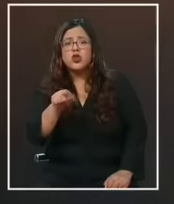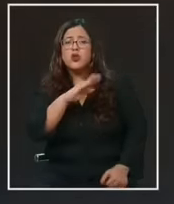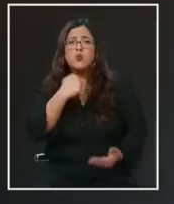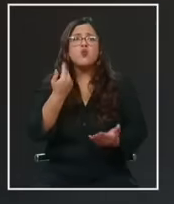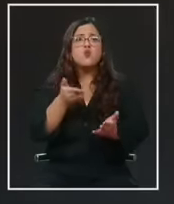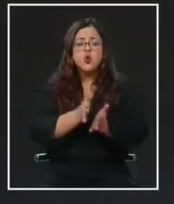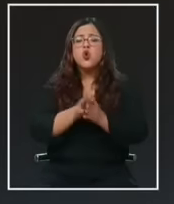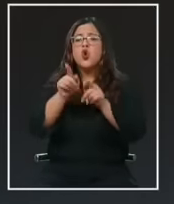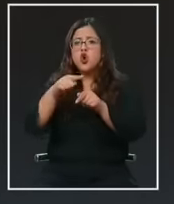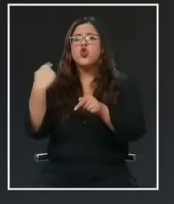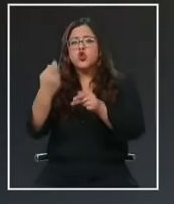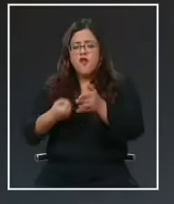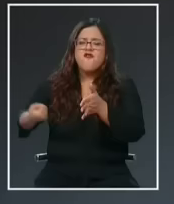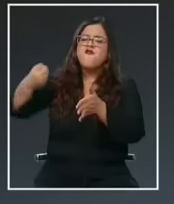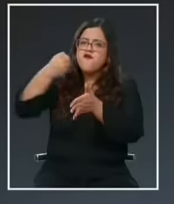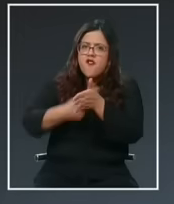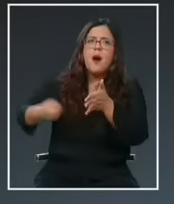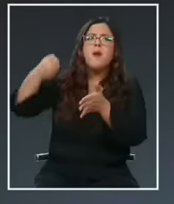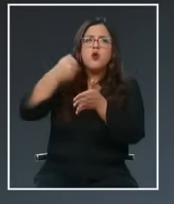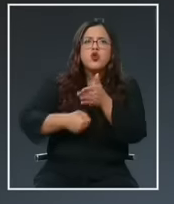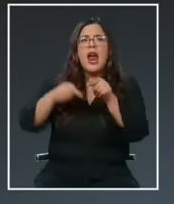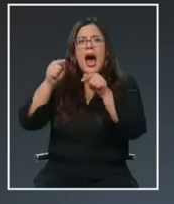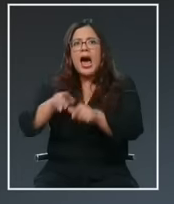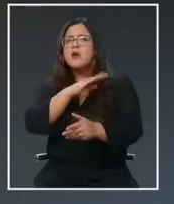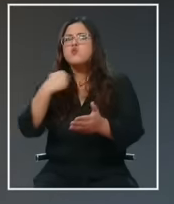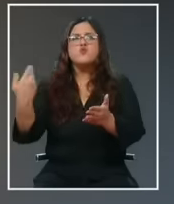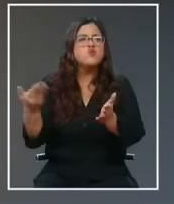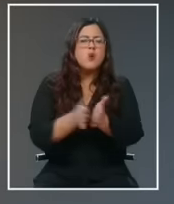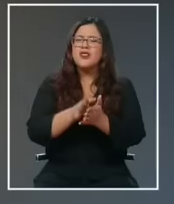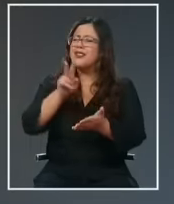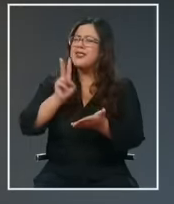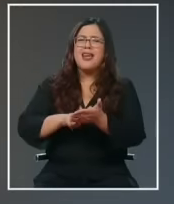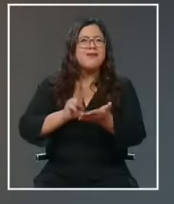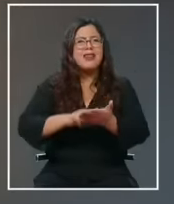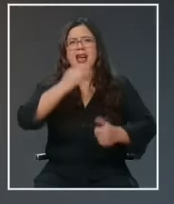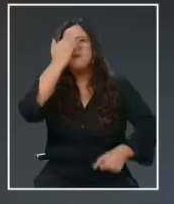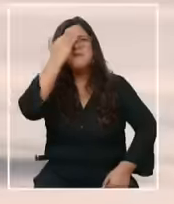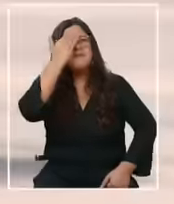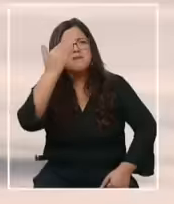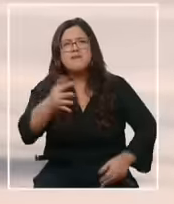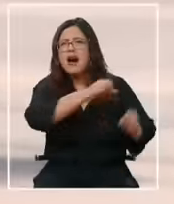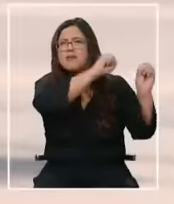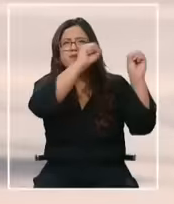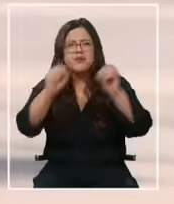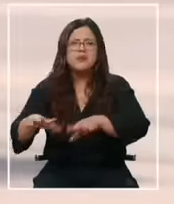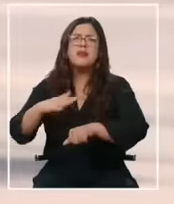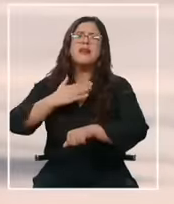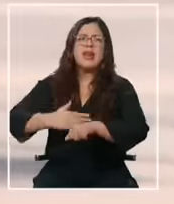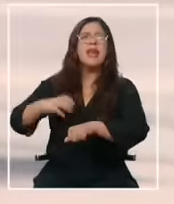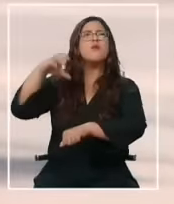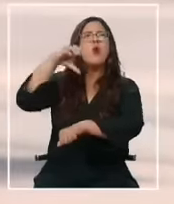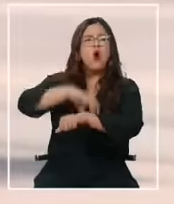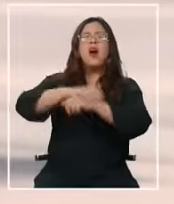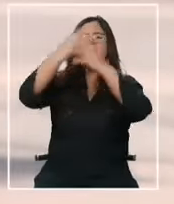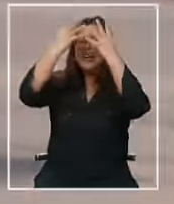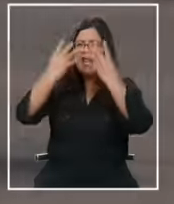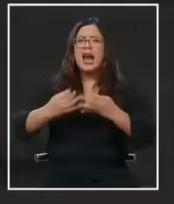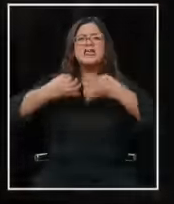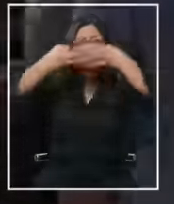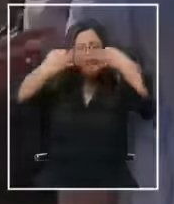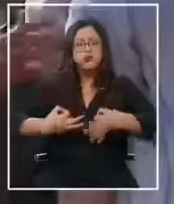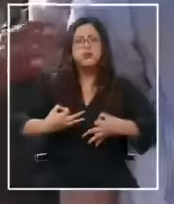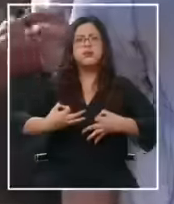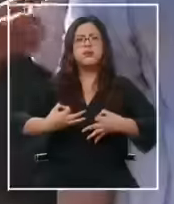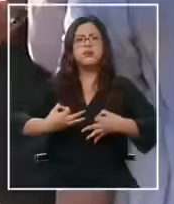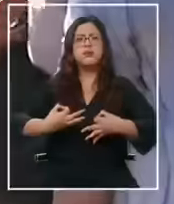un asesinato alevoso, perverso, con maldad. Queremos cárcel, queremos una pena efectiva,